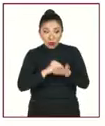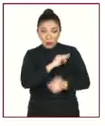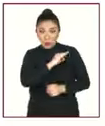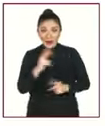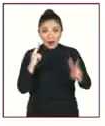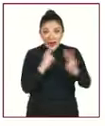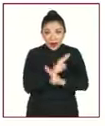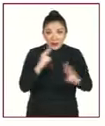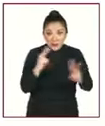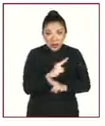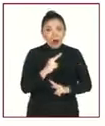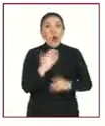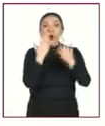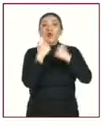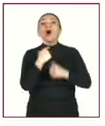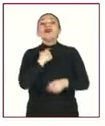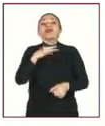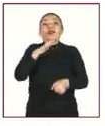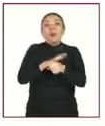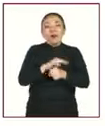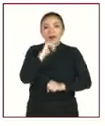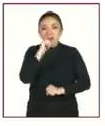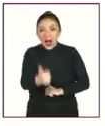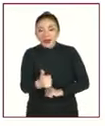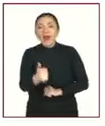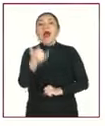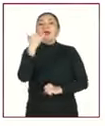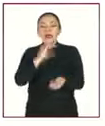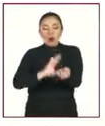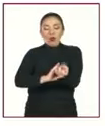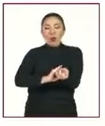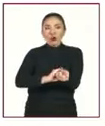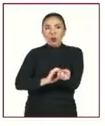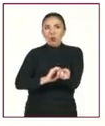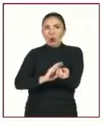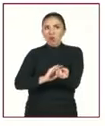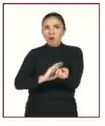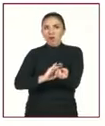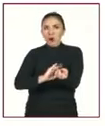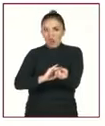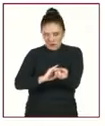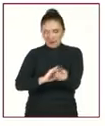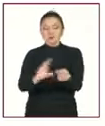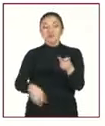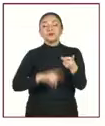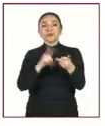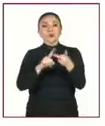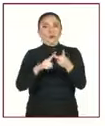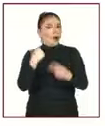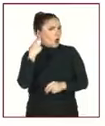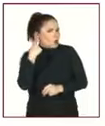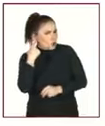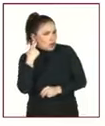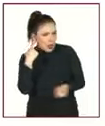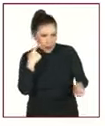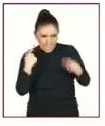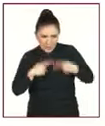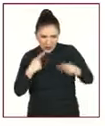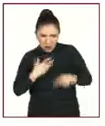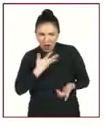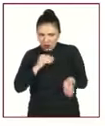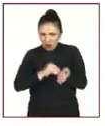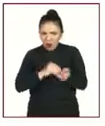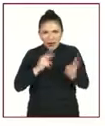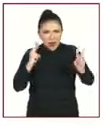que no esté atragantando y tomar el pulso. Otra respuesta, escuchar y observar si la persona está